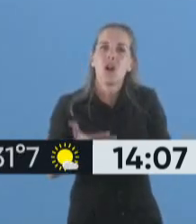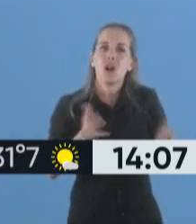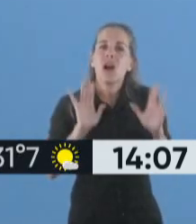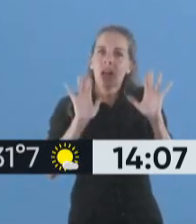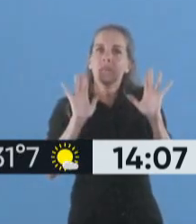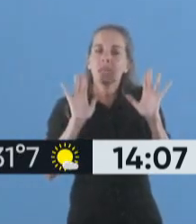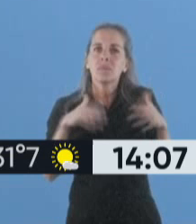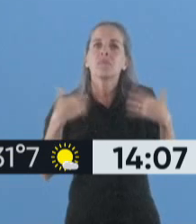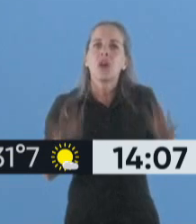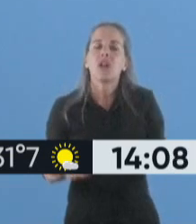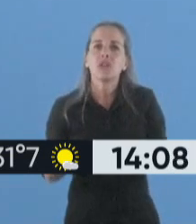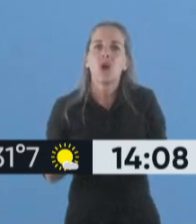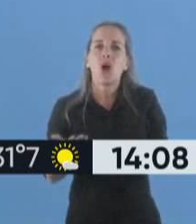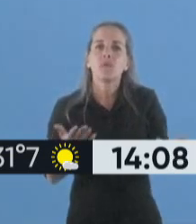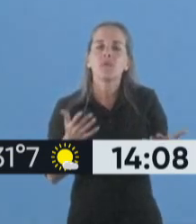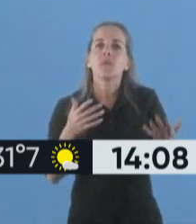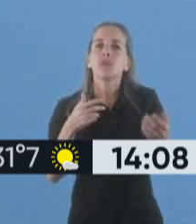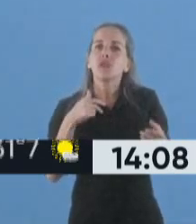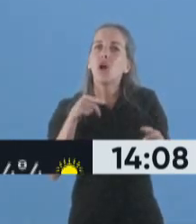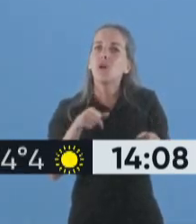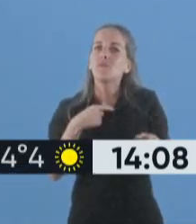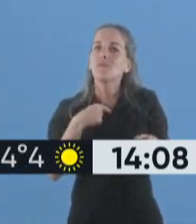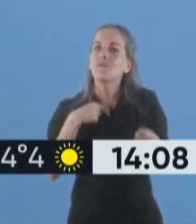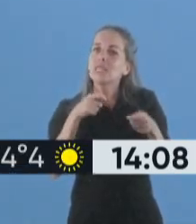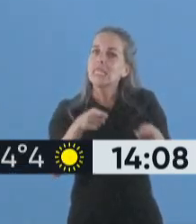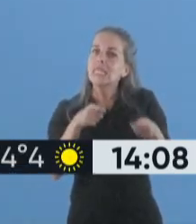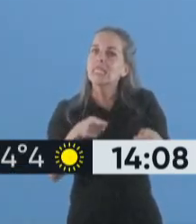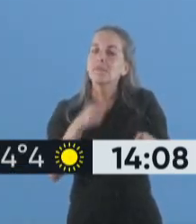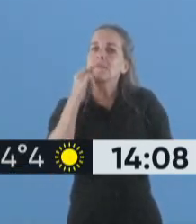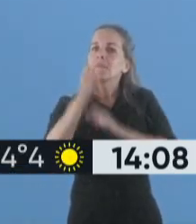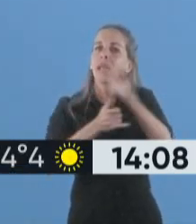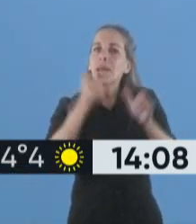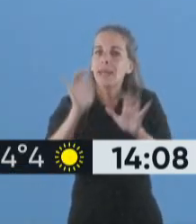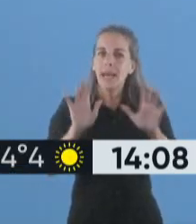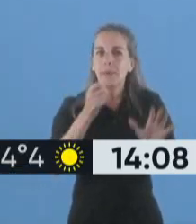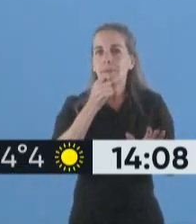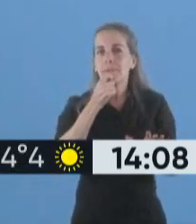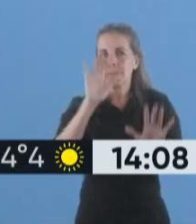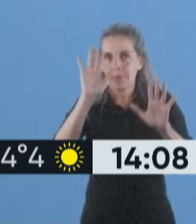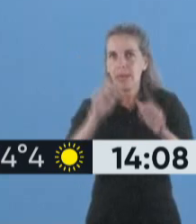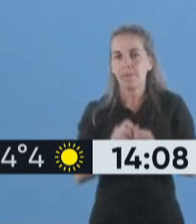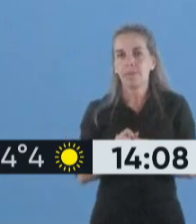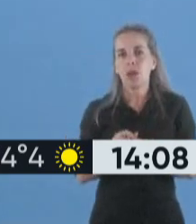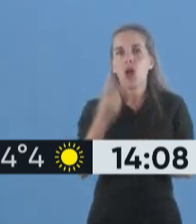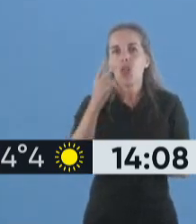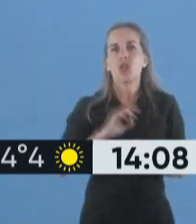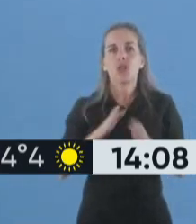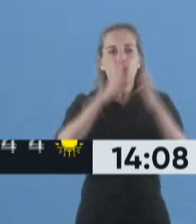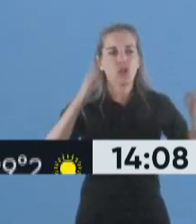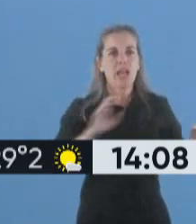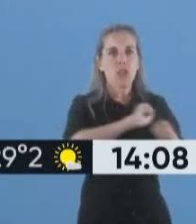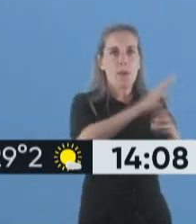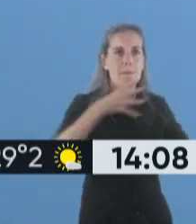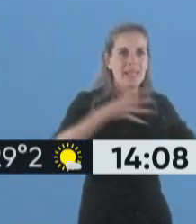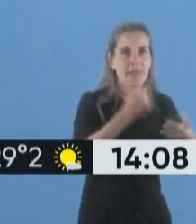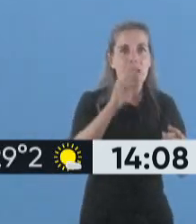Por eso cuando hago tanto hincapié en explicar que, miren, 2 años de pandemia, 1 año de